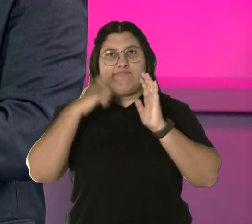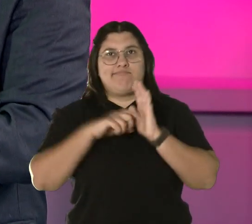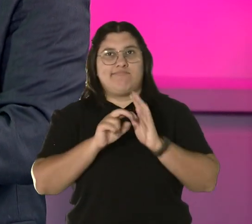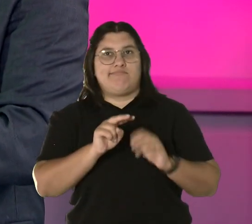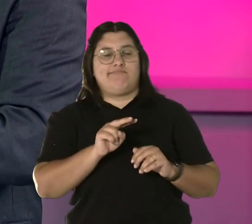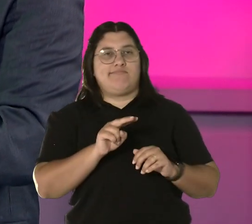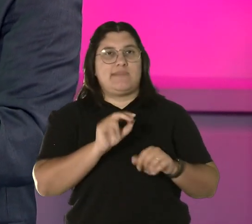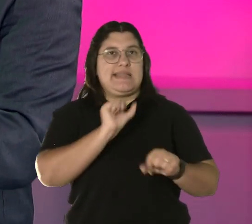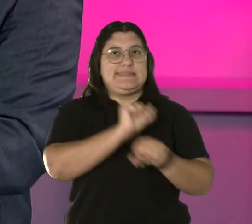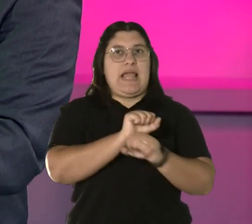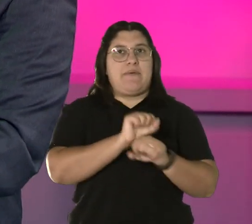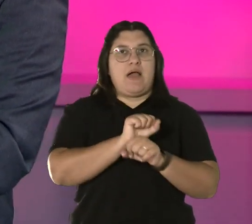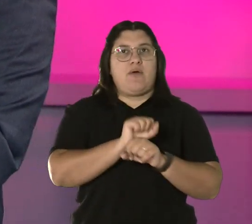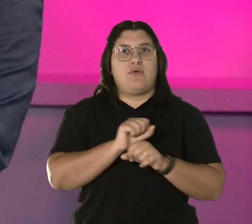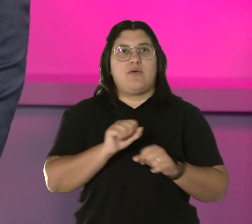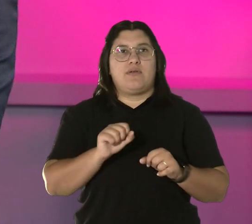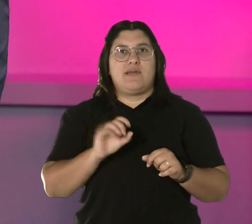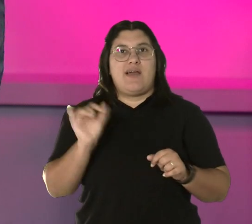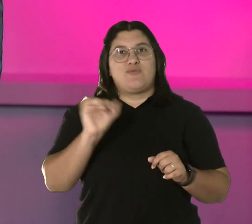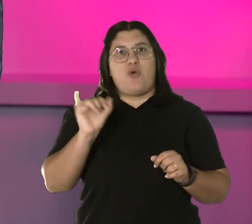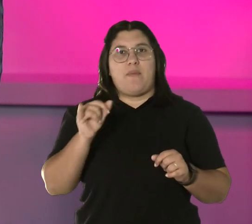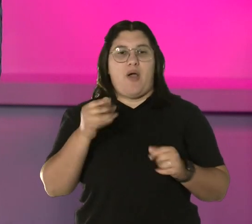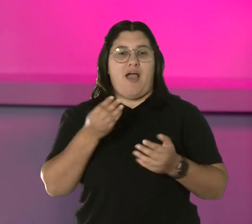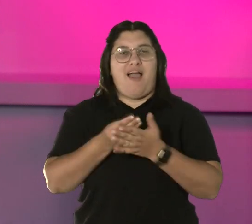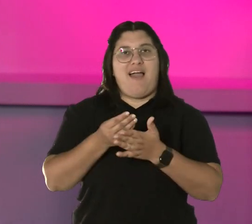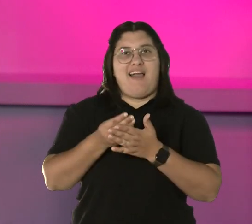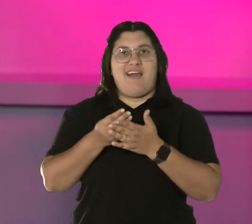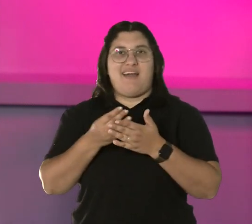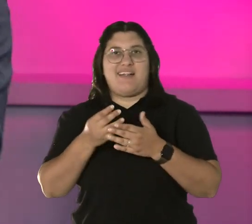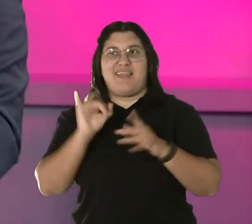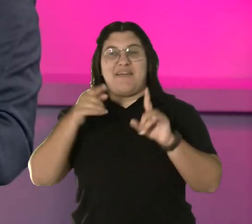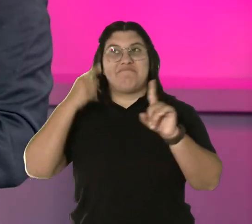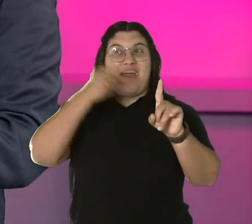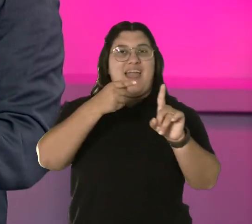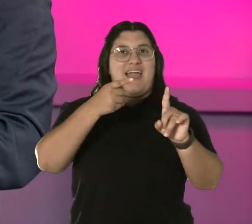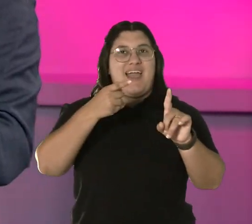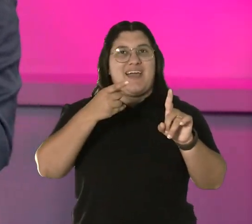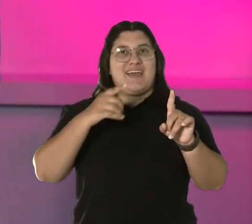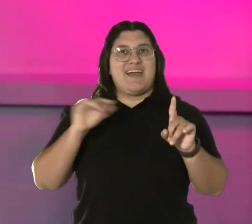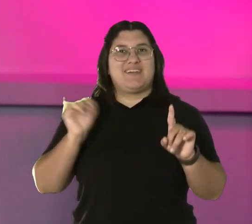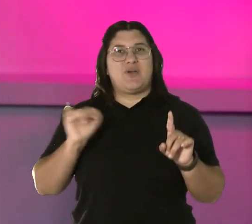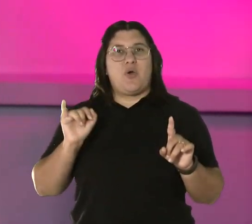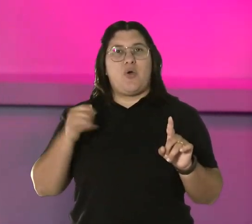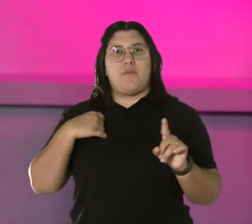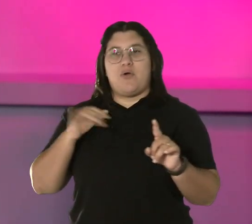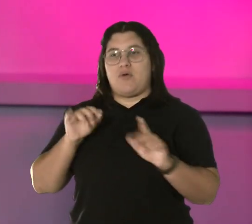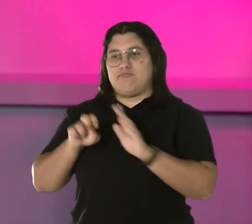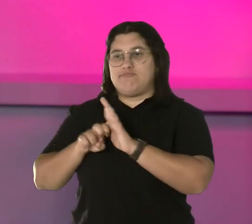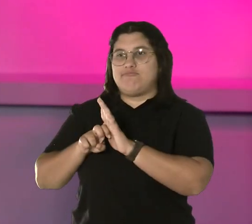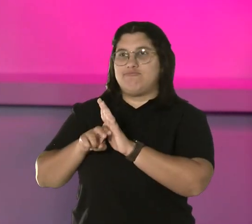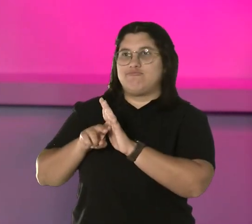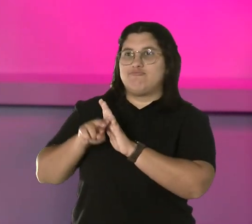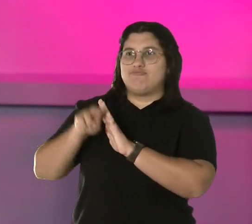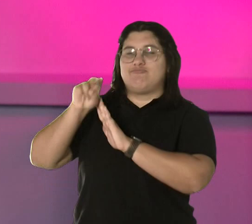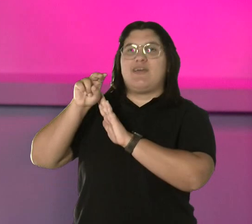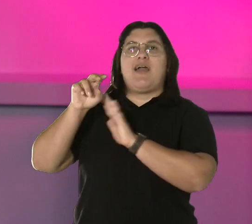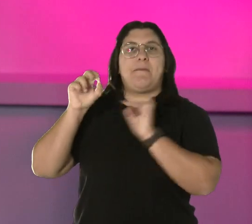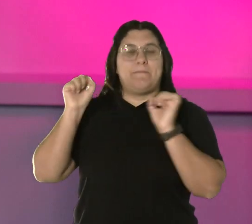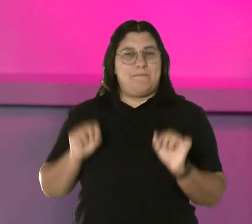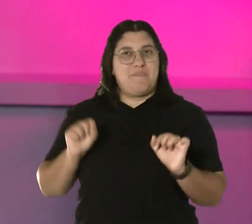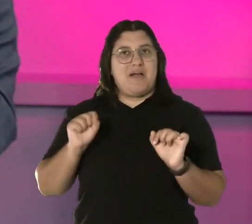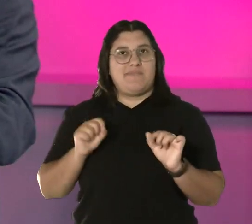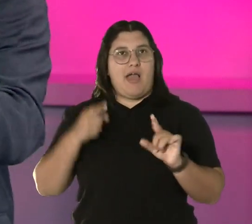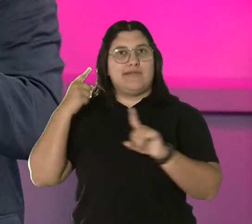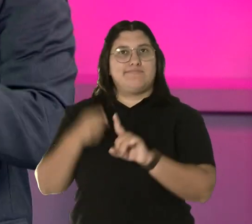un trabajo, no se ven como asalariados como su meta, sino como una escalera, un eslabón para lograr su meta, que usualmente